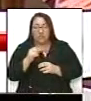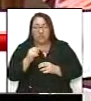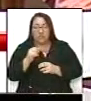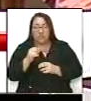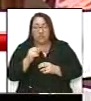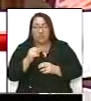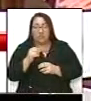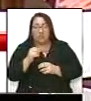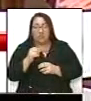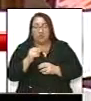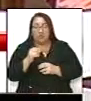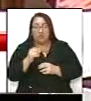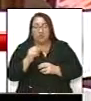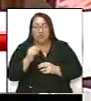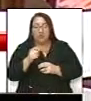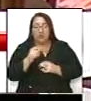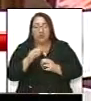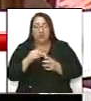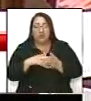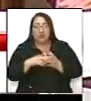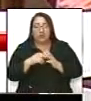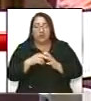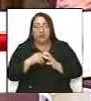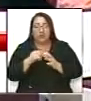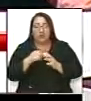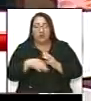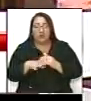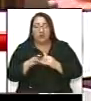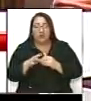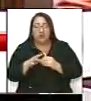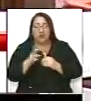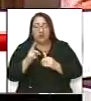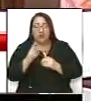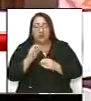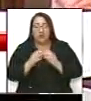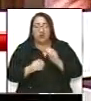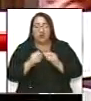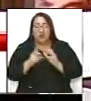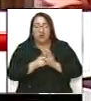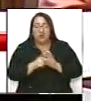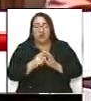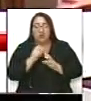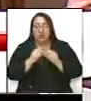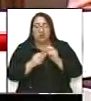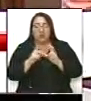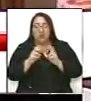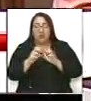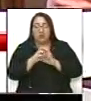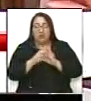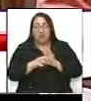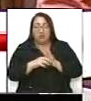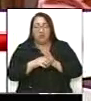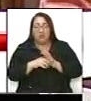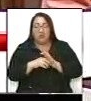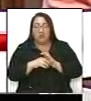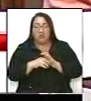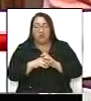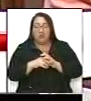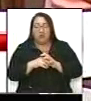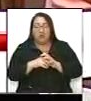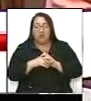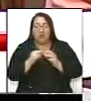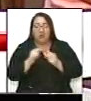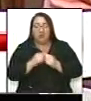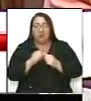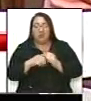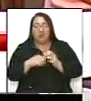Quintanilla, que estamos haciendo el cambio, que está dentro de reforma legal y es una reforma constitucional, lo vamos a ubicar en la columna